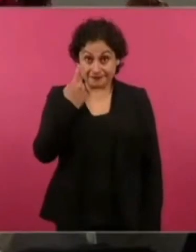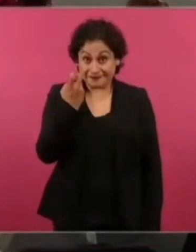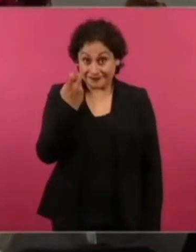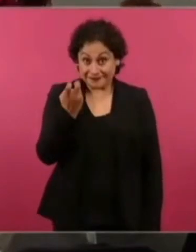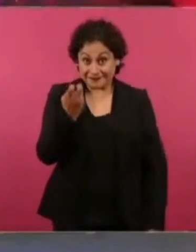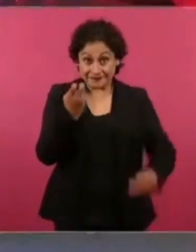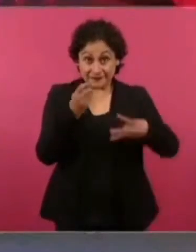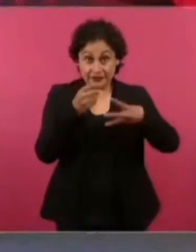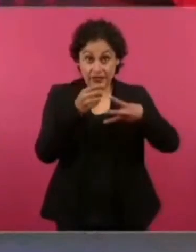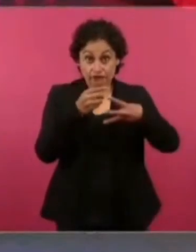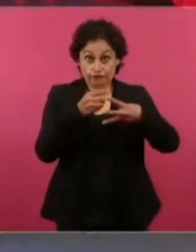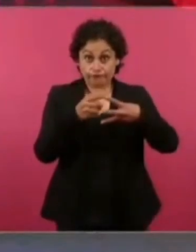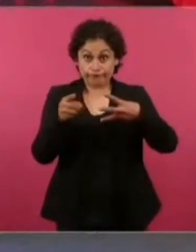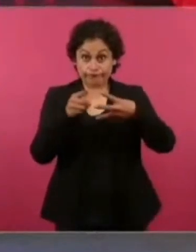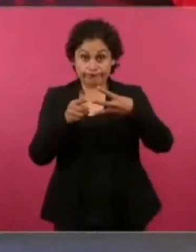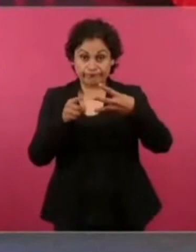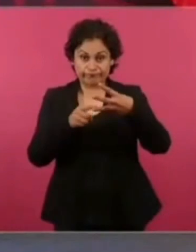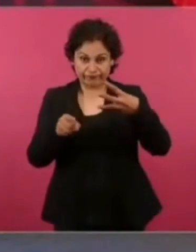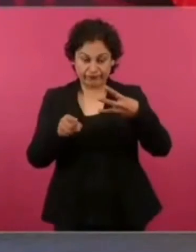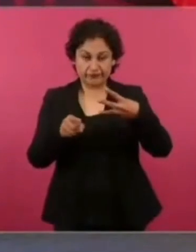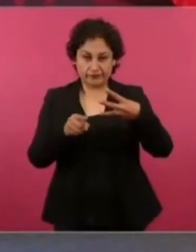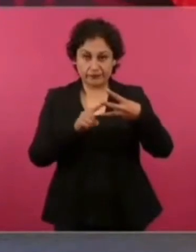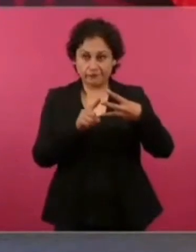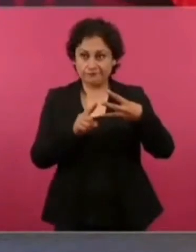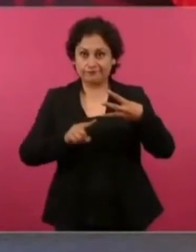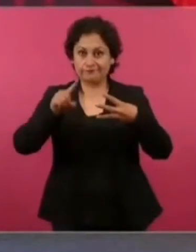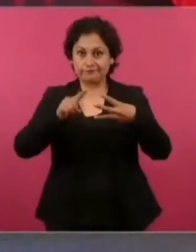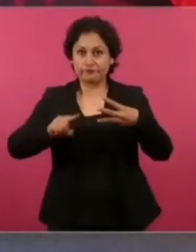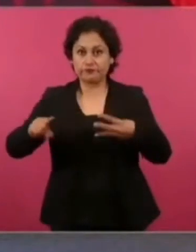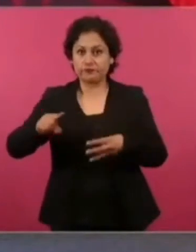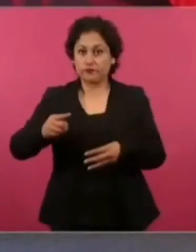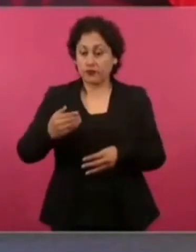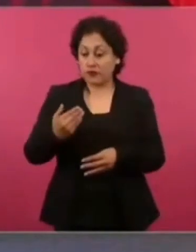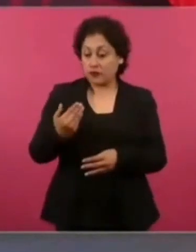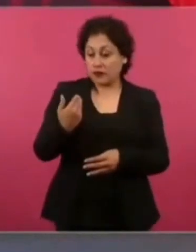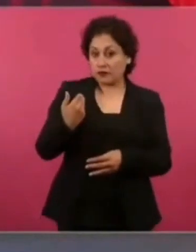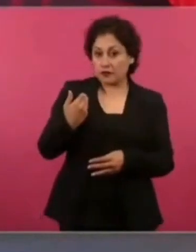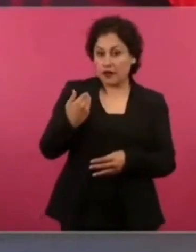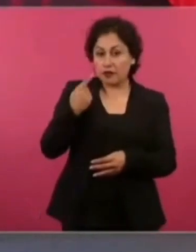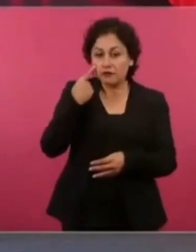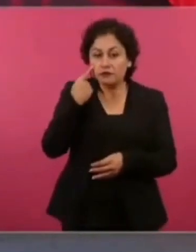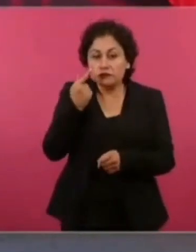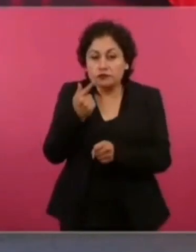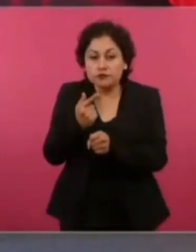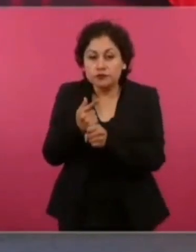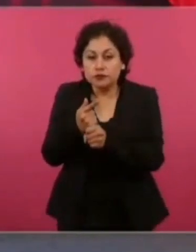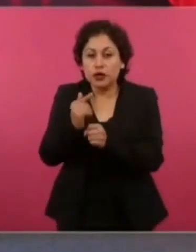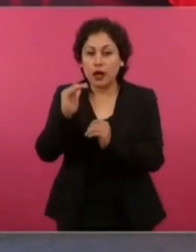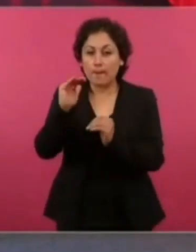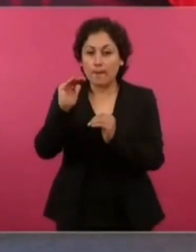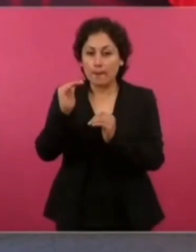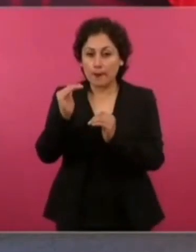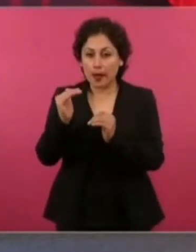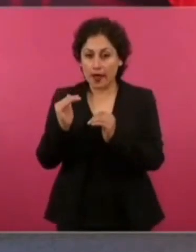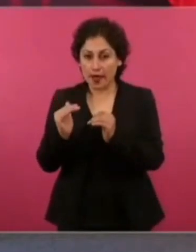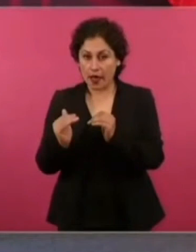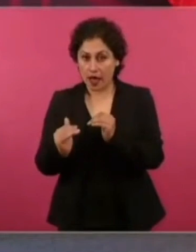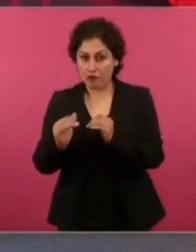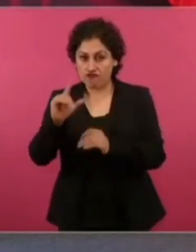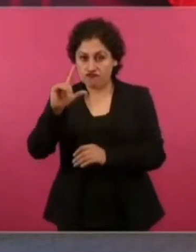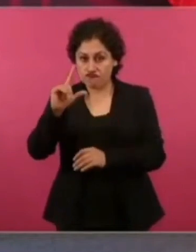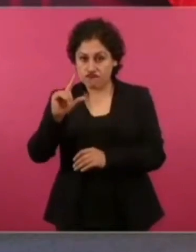ha habido una baja. A lo que te refieres, a lo mejor, es a esto.